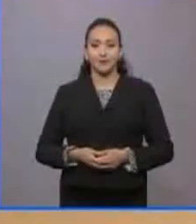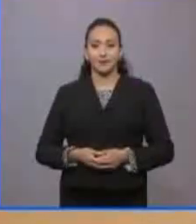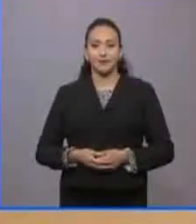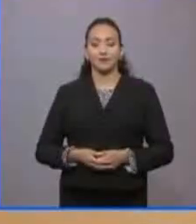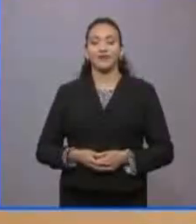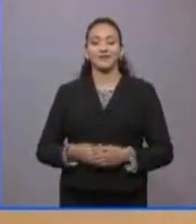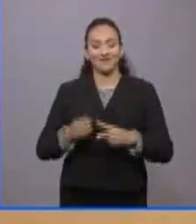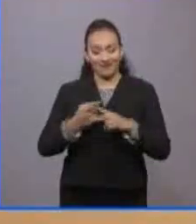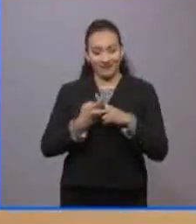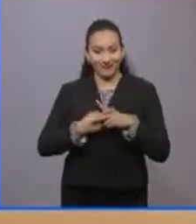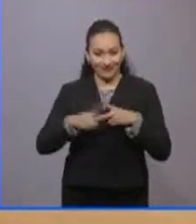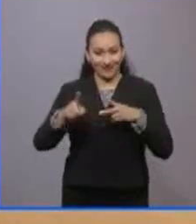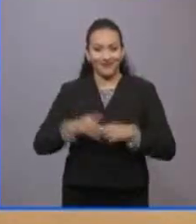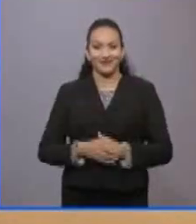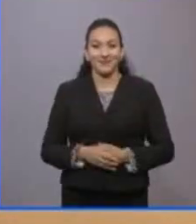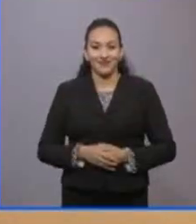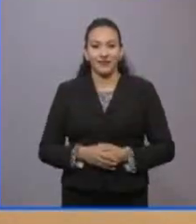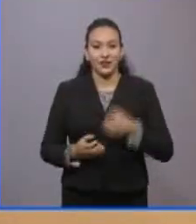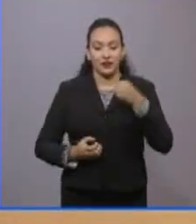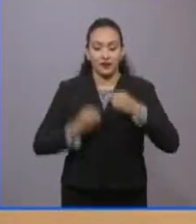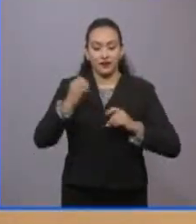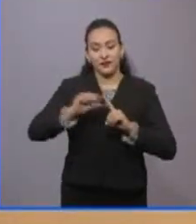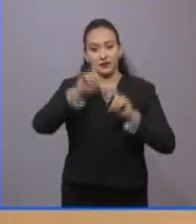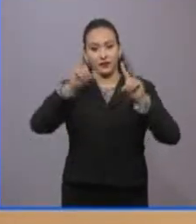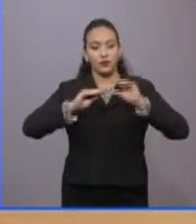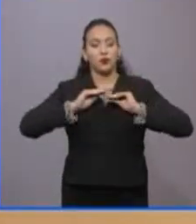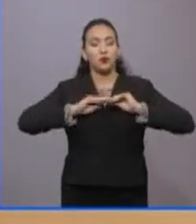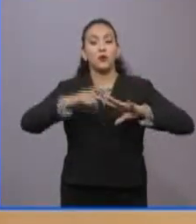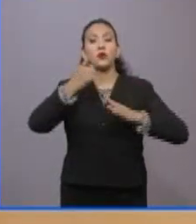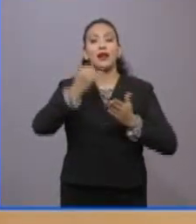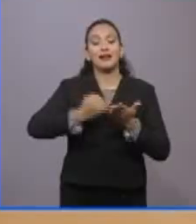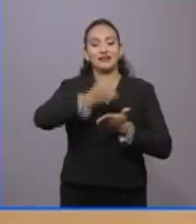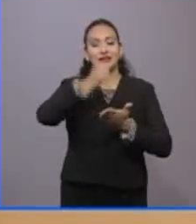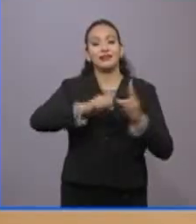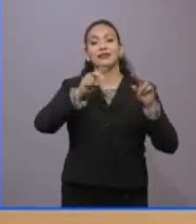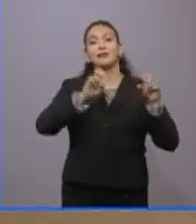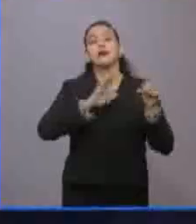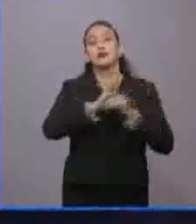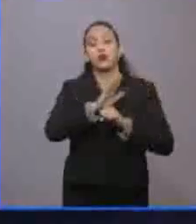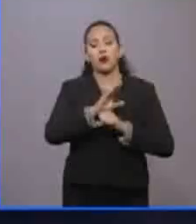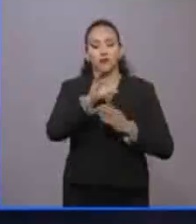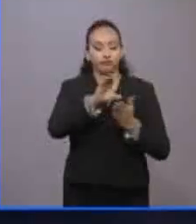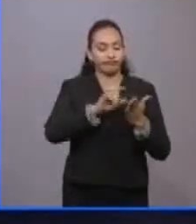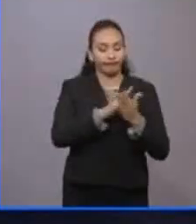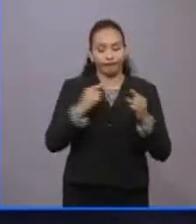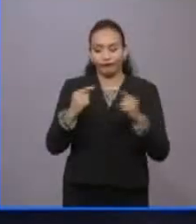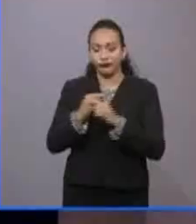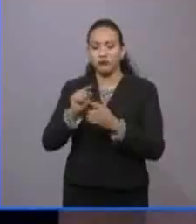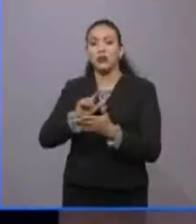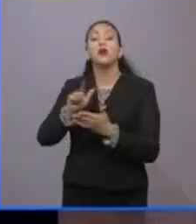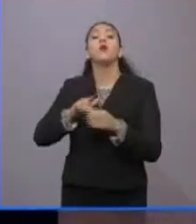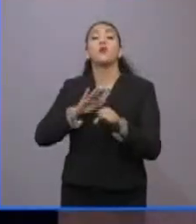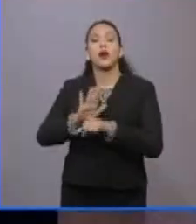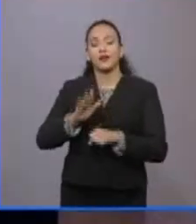Vamos directo a las noticias. La Suprema Corte publicó la sentencia del Pleno en la acción de inconstitucionalidad